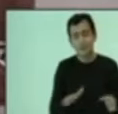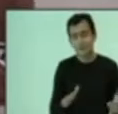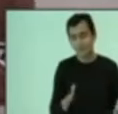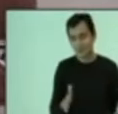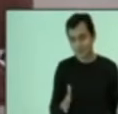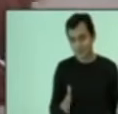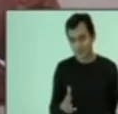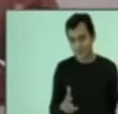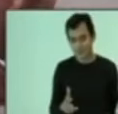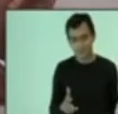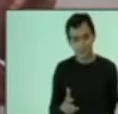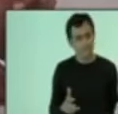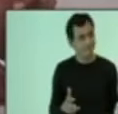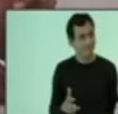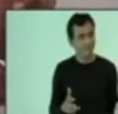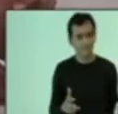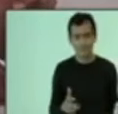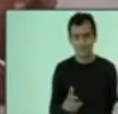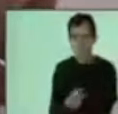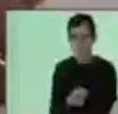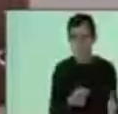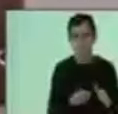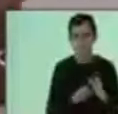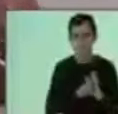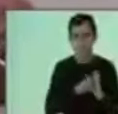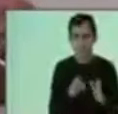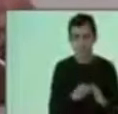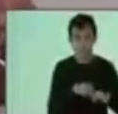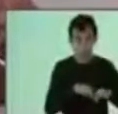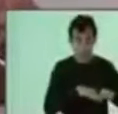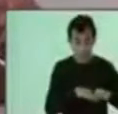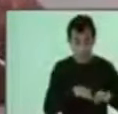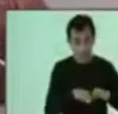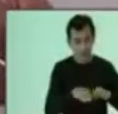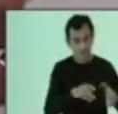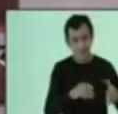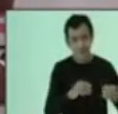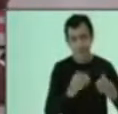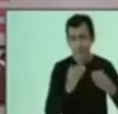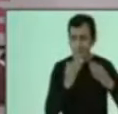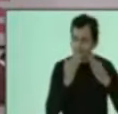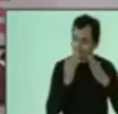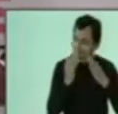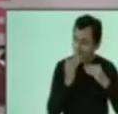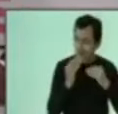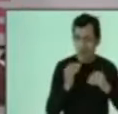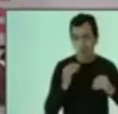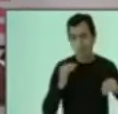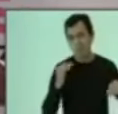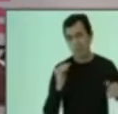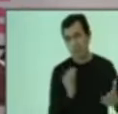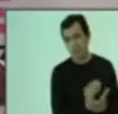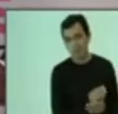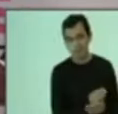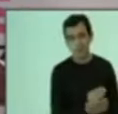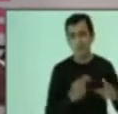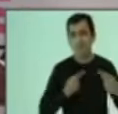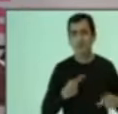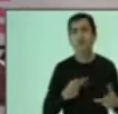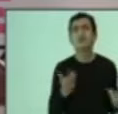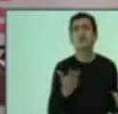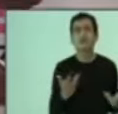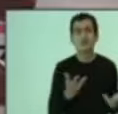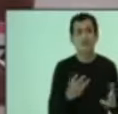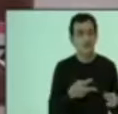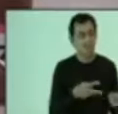social tan lacerante como es la falta de empleo. La gente delinque, roba,